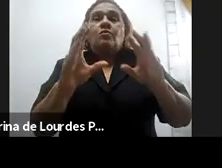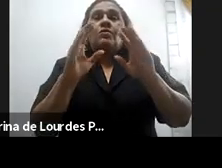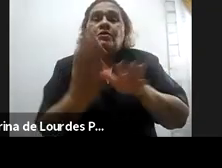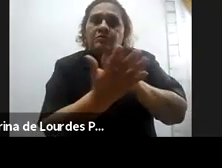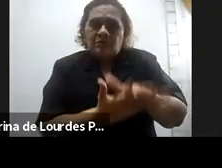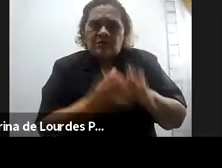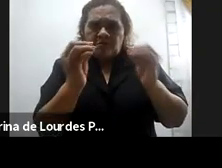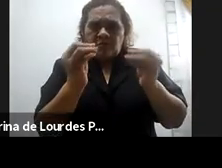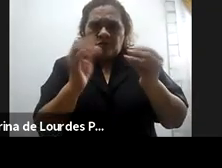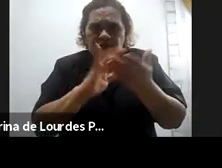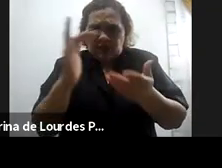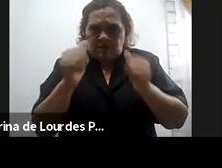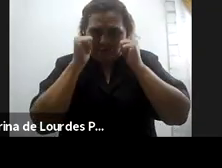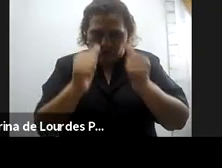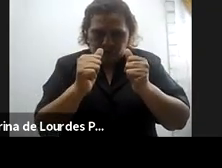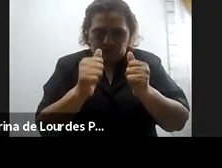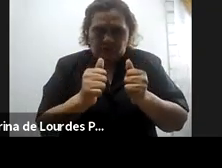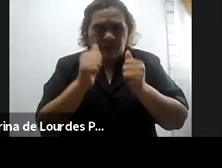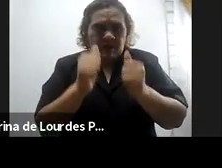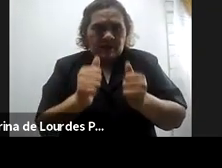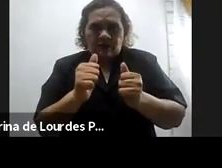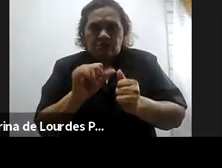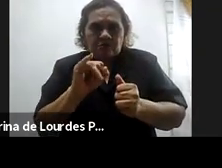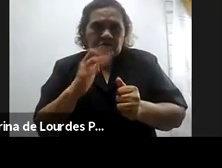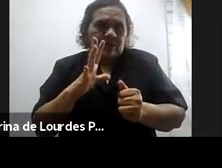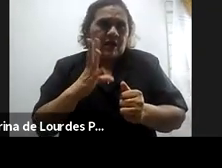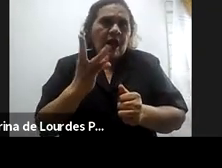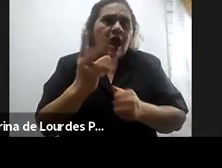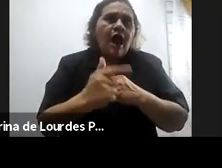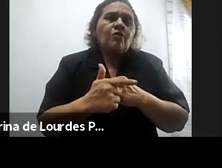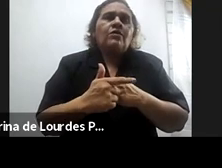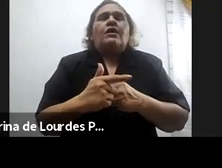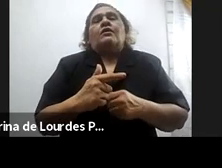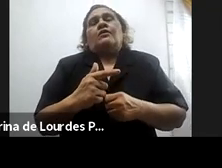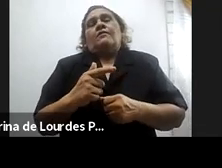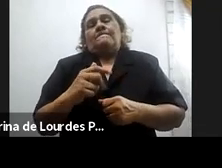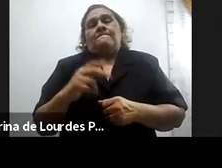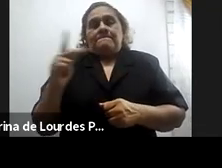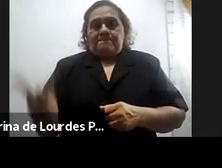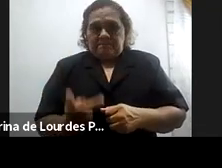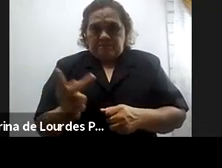su atención y quedo atenta a que hubiera alguna pregunta o algún comentario.